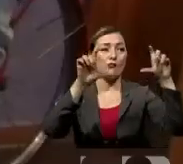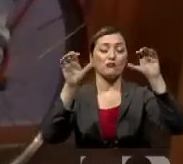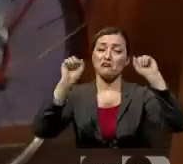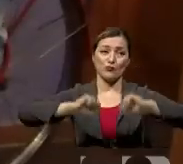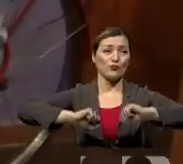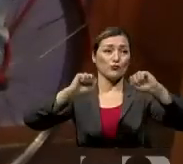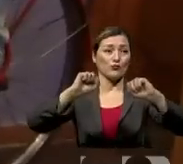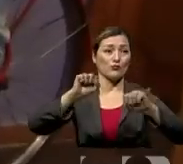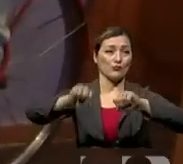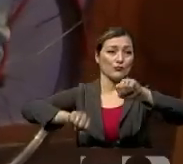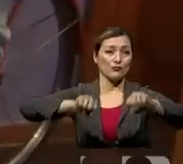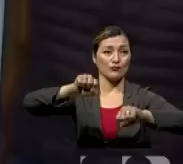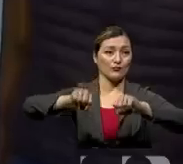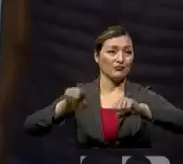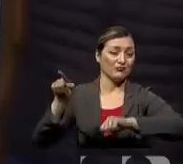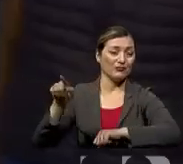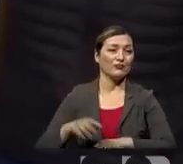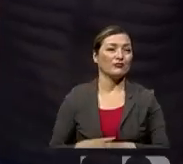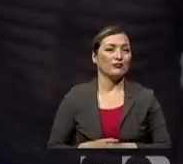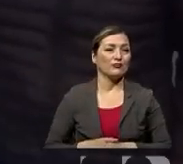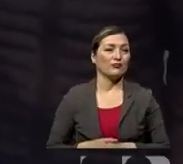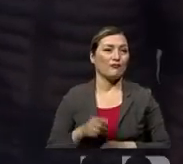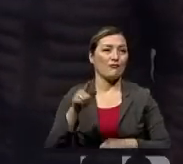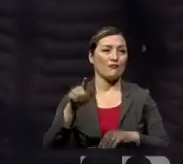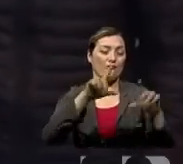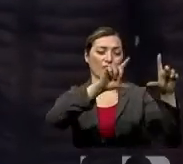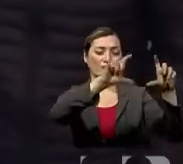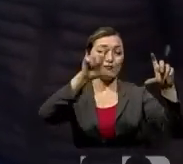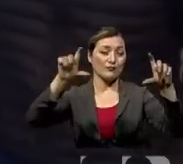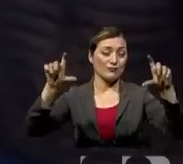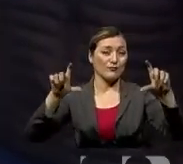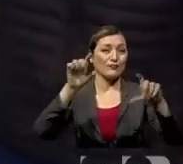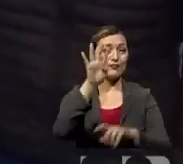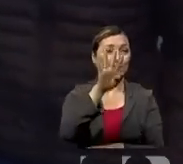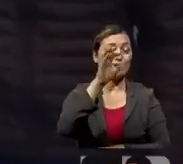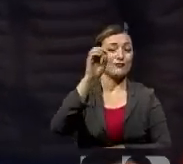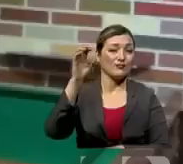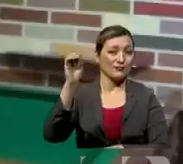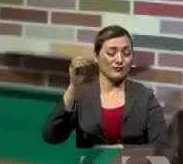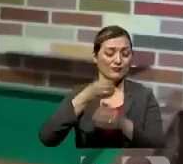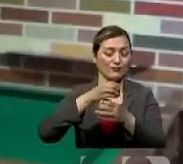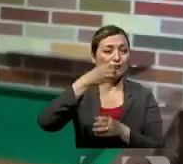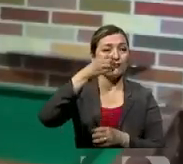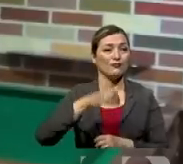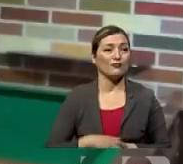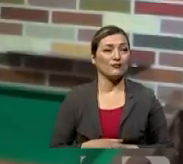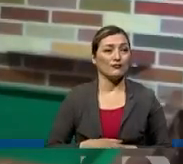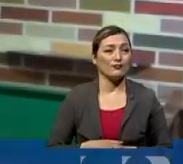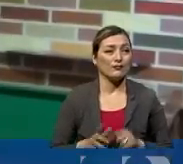fotos con la bicicleta del repartidor o junto a las estanterías que reúne a 400 botellas. Si alguien